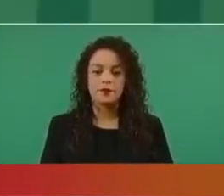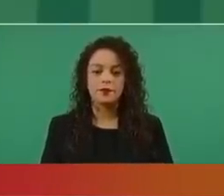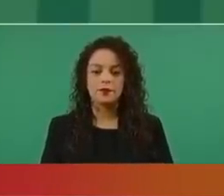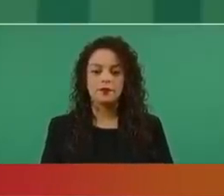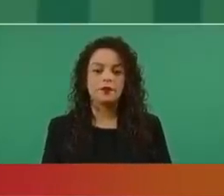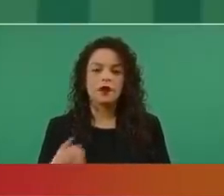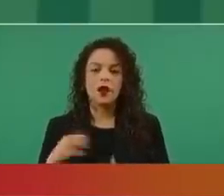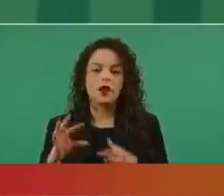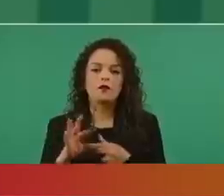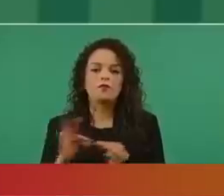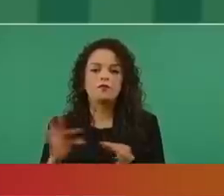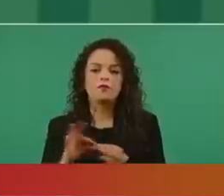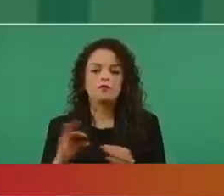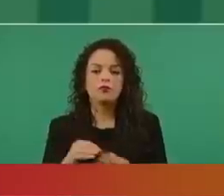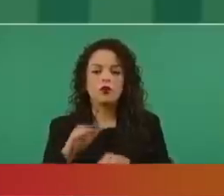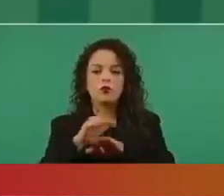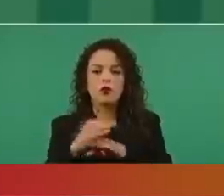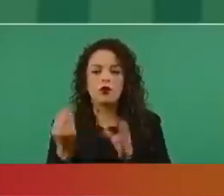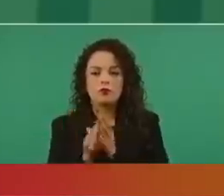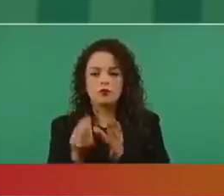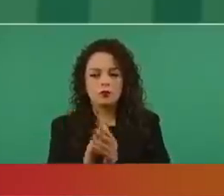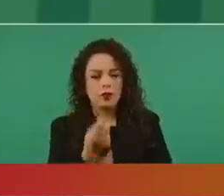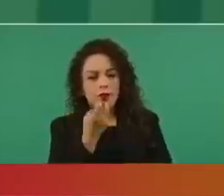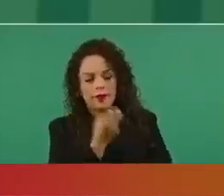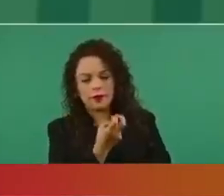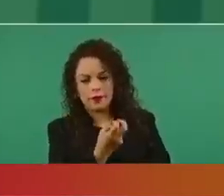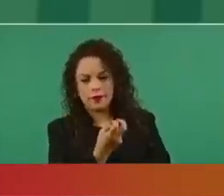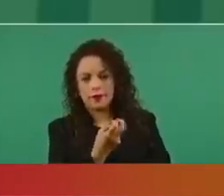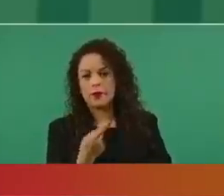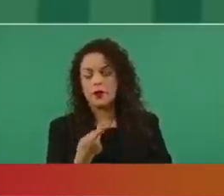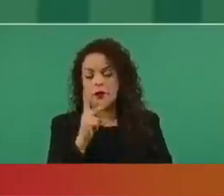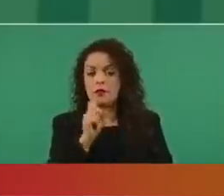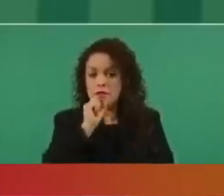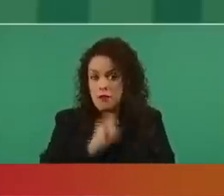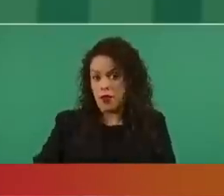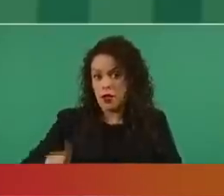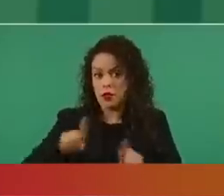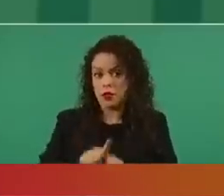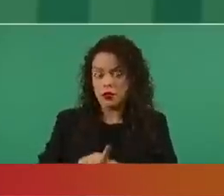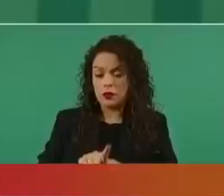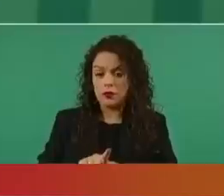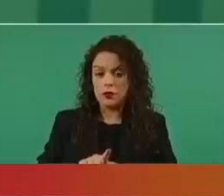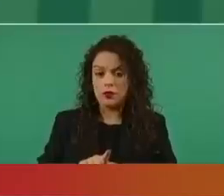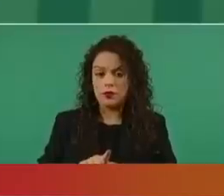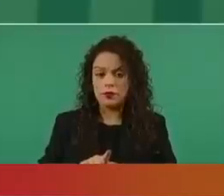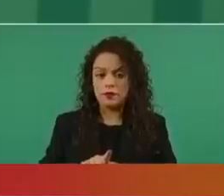una obra, ¿no? Pero podría decir lo mismo de